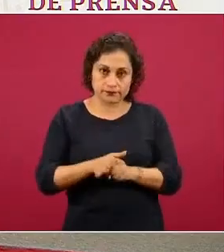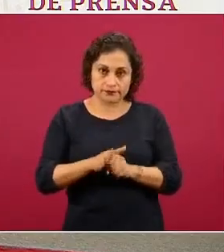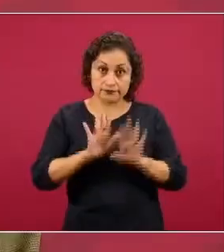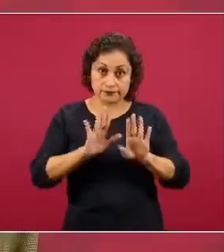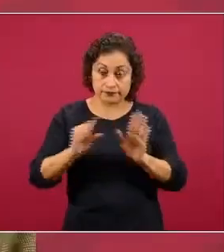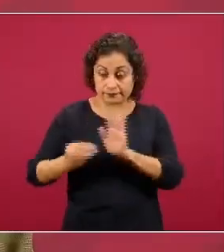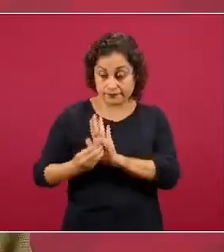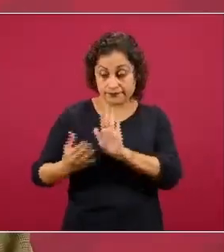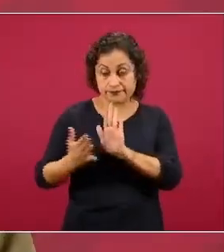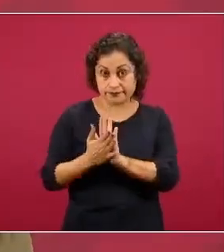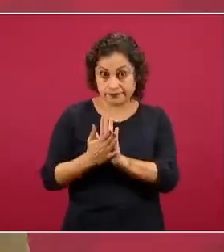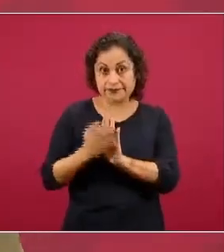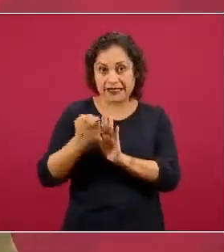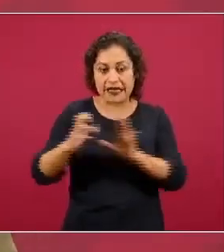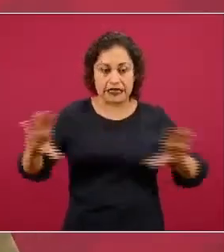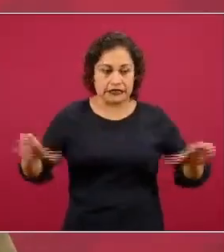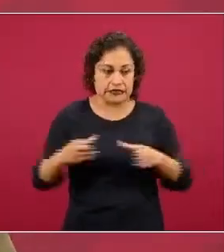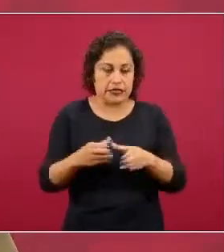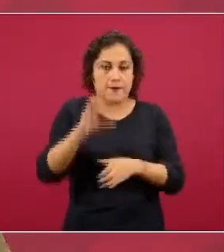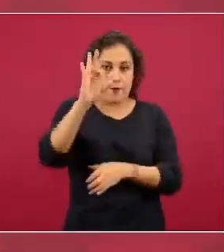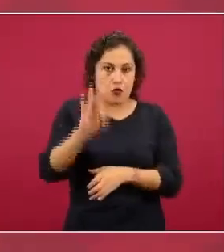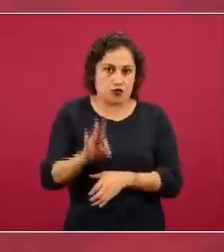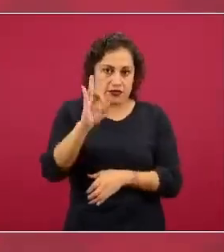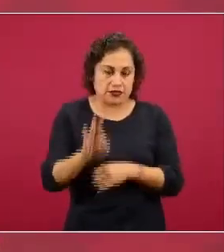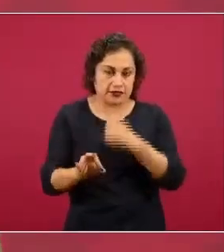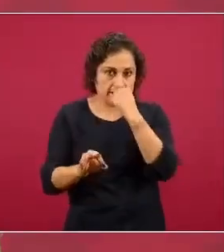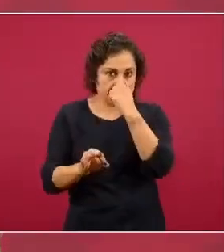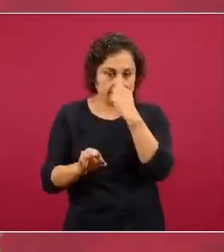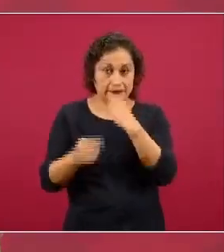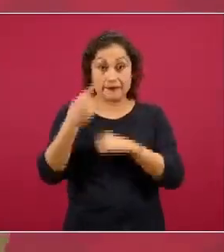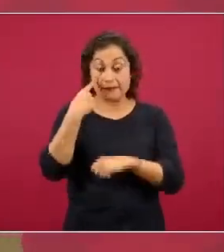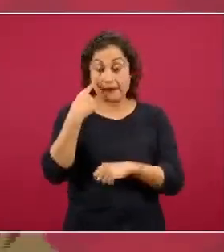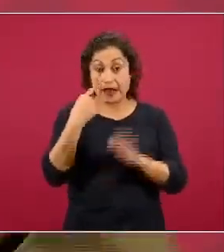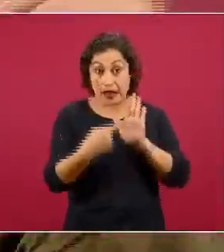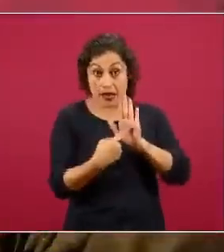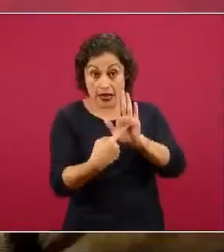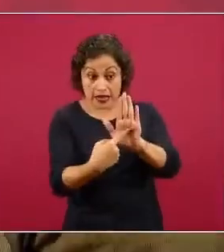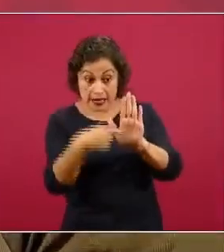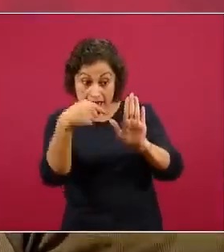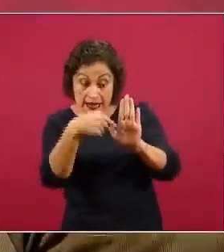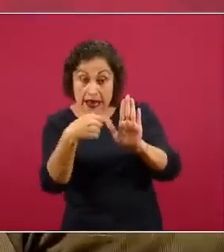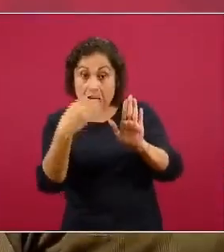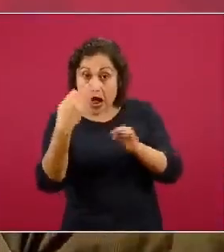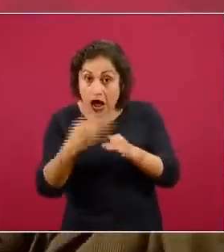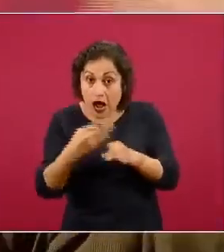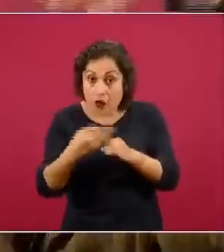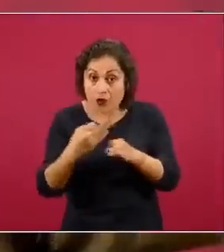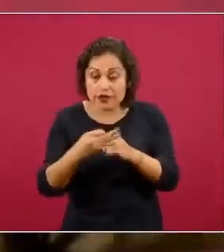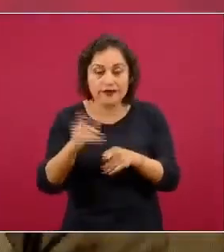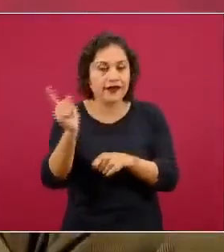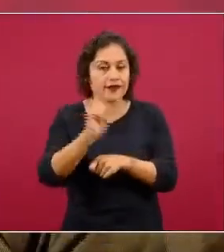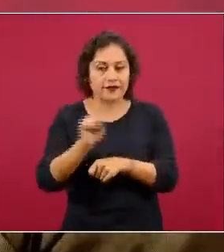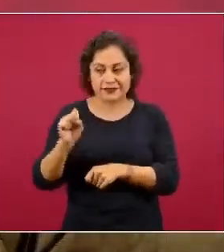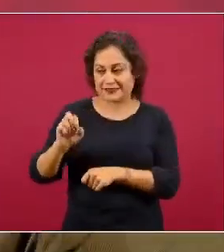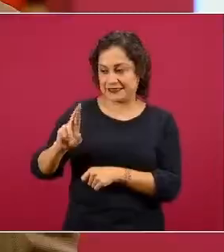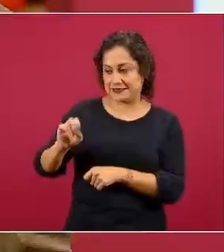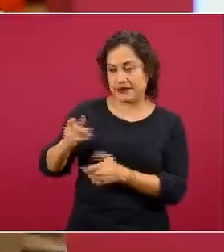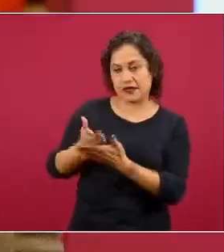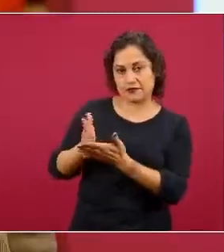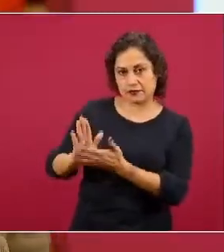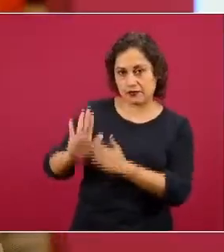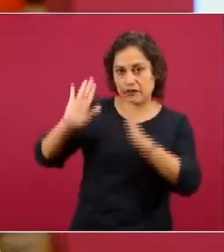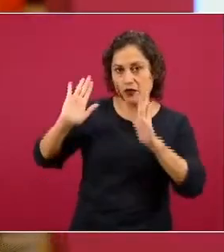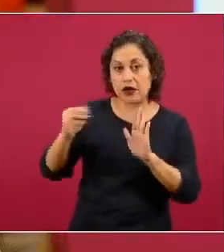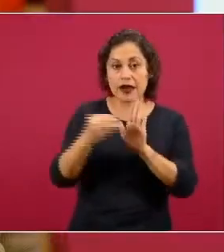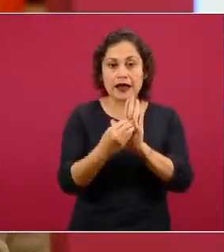una proporción. Ahora, lo que presentamos aquí no viene del CISBER, viene de las actas de defunción, que son todos los fallecimientos